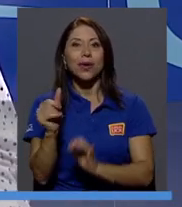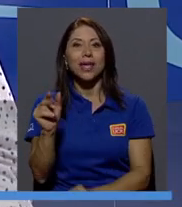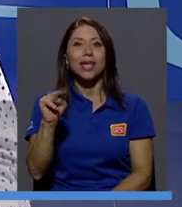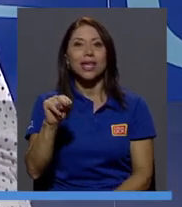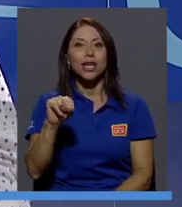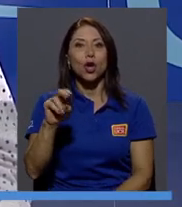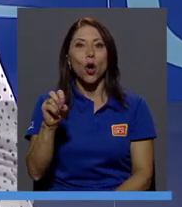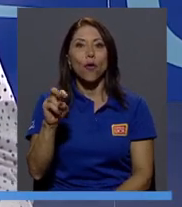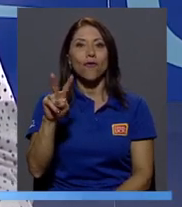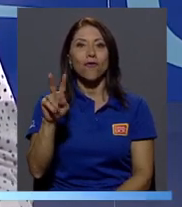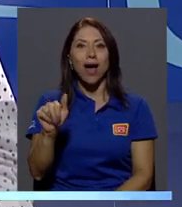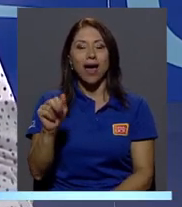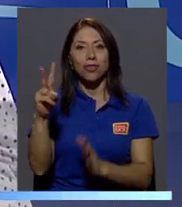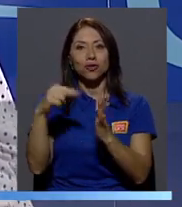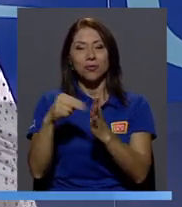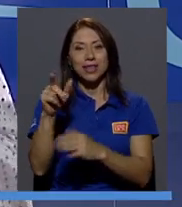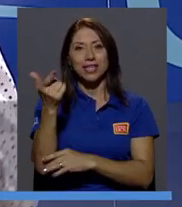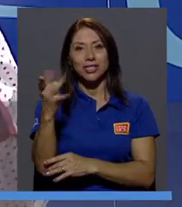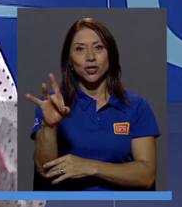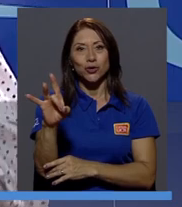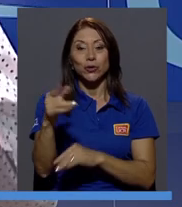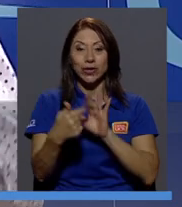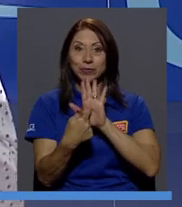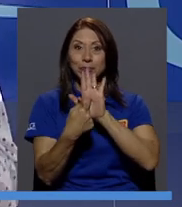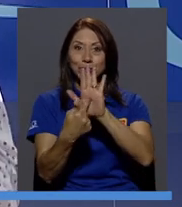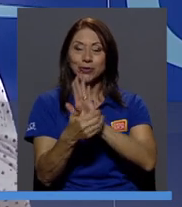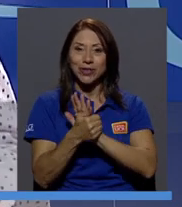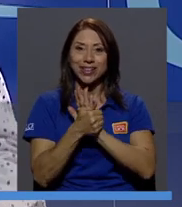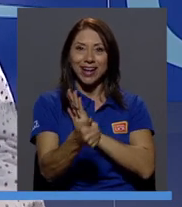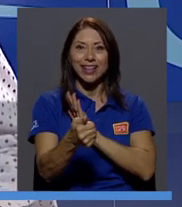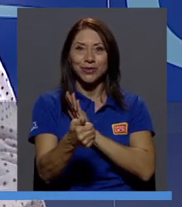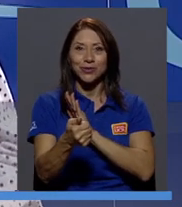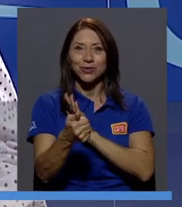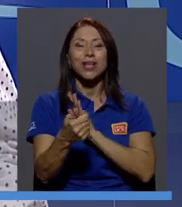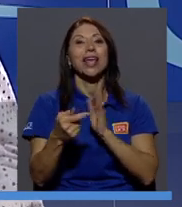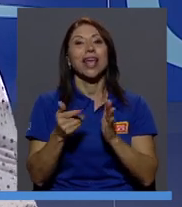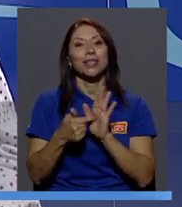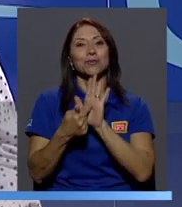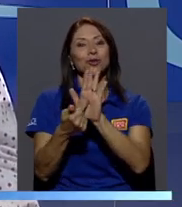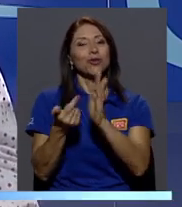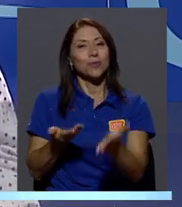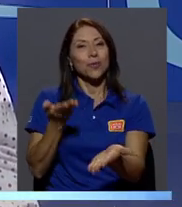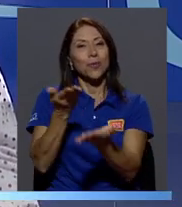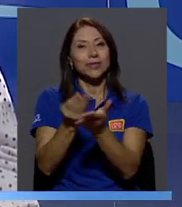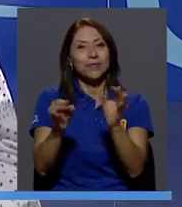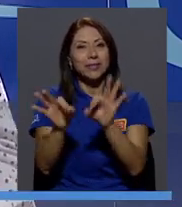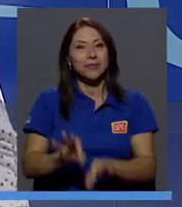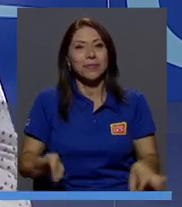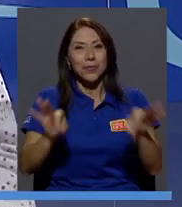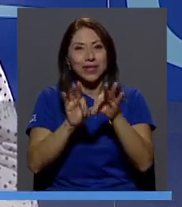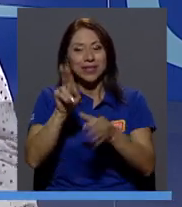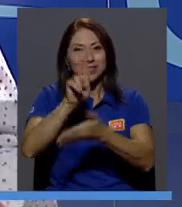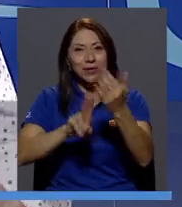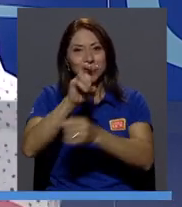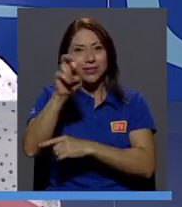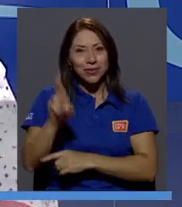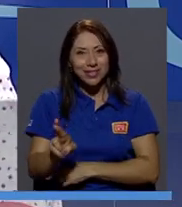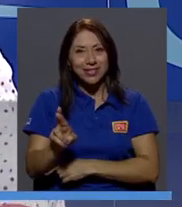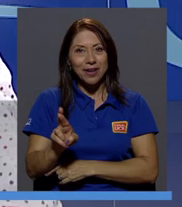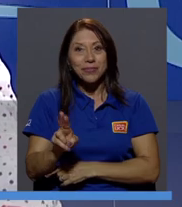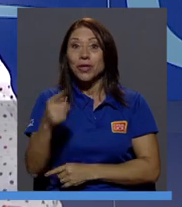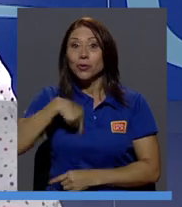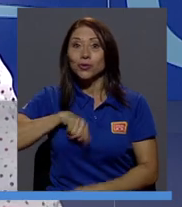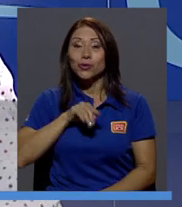2018 una de las exposiciones de talento y de propuestas más importantes que tienen la universidad de costa rica cada año y hemos